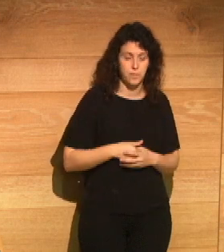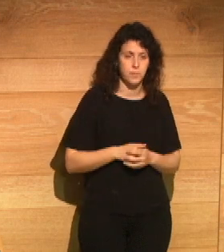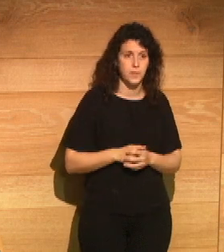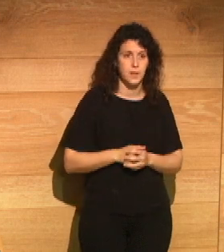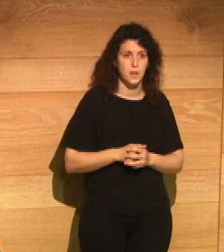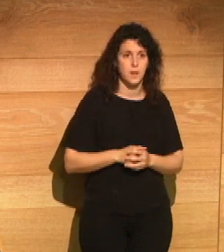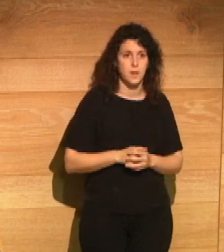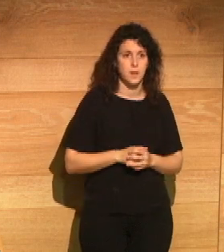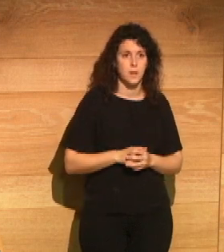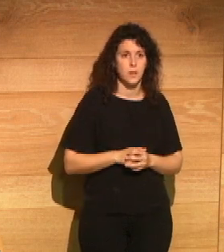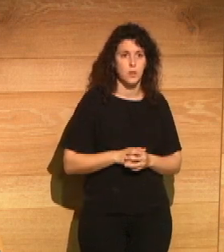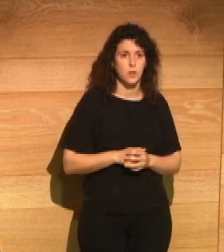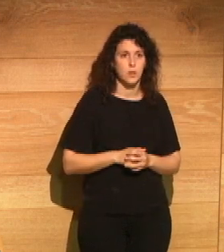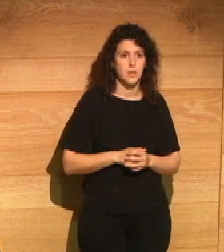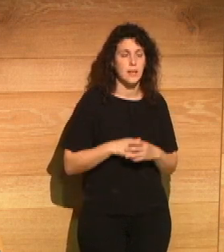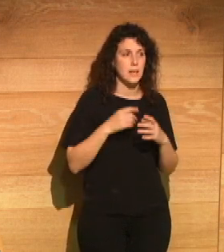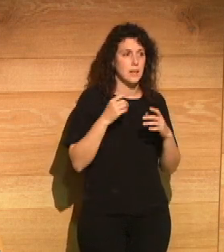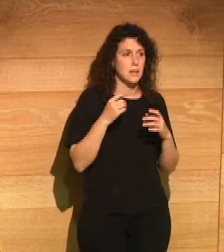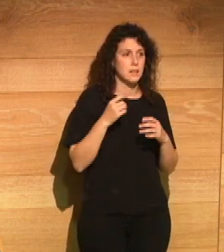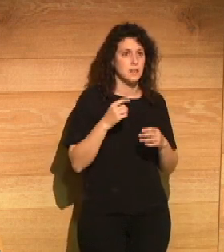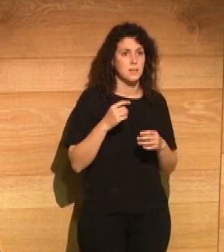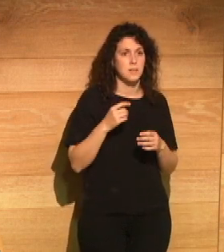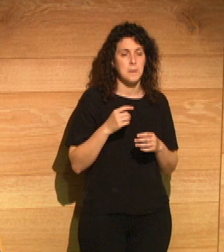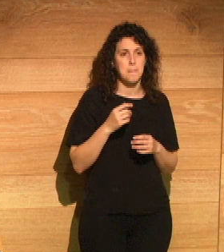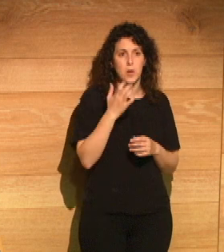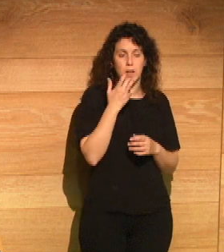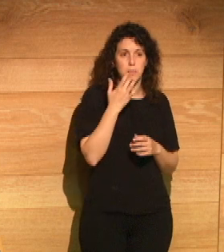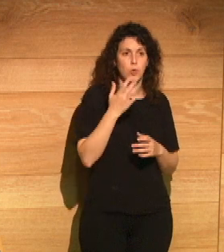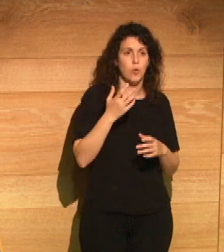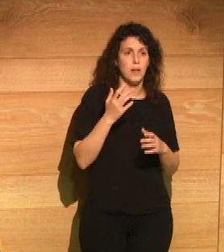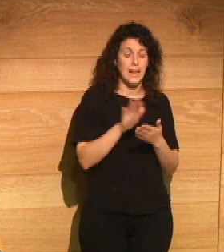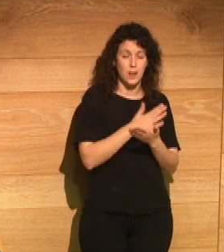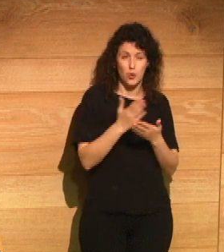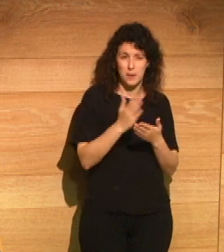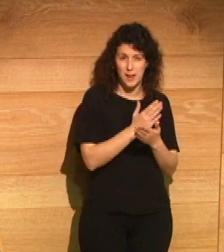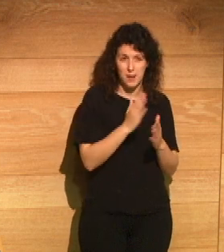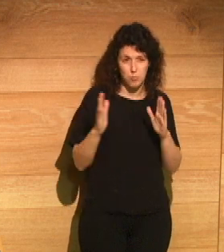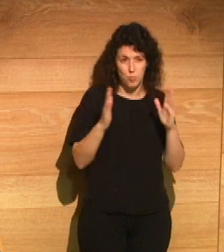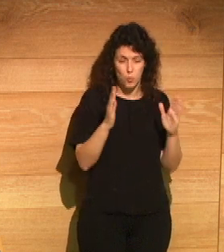Suele dejarla sola, que es sobre todo hay una parte